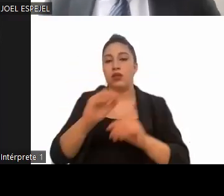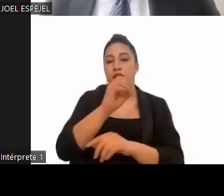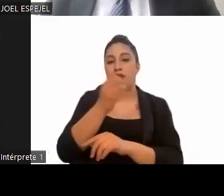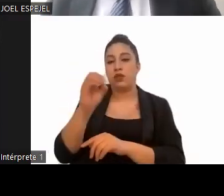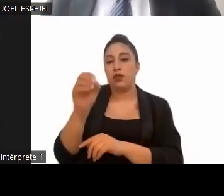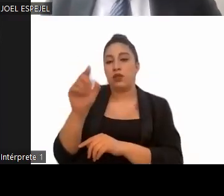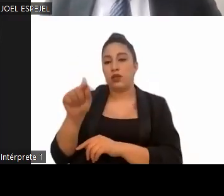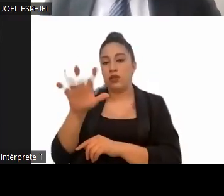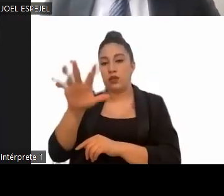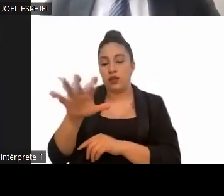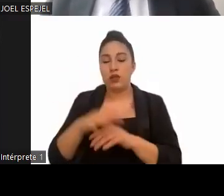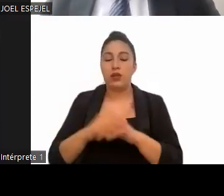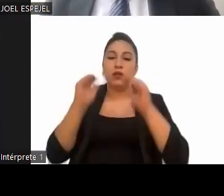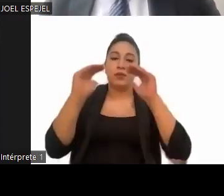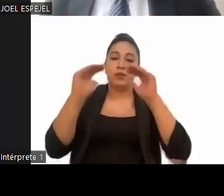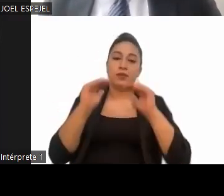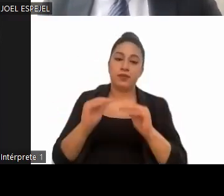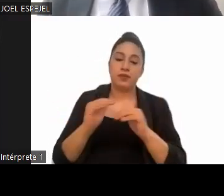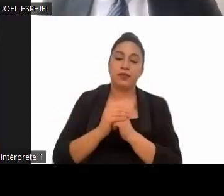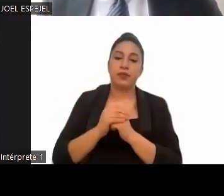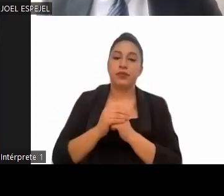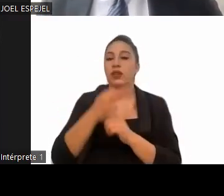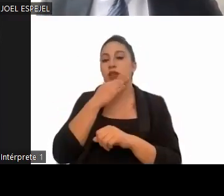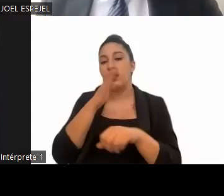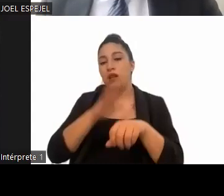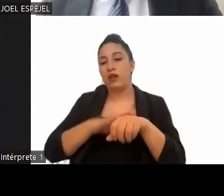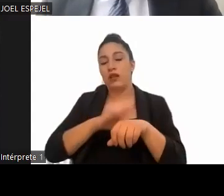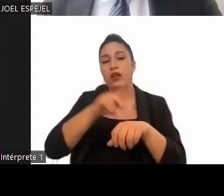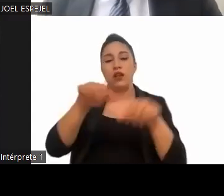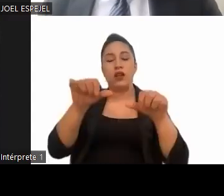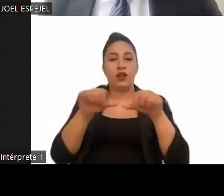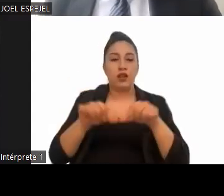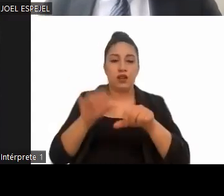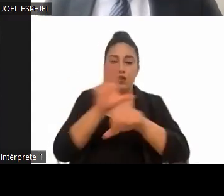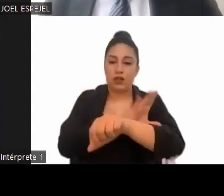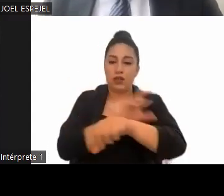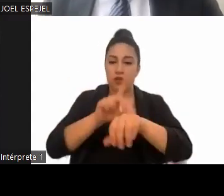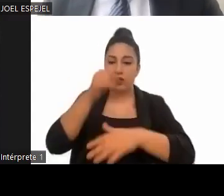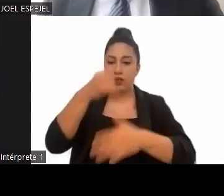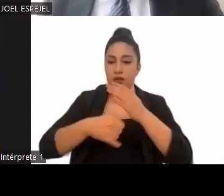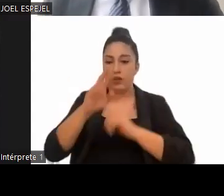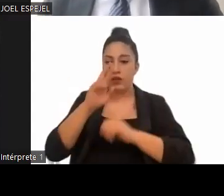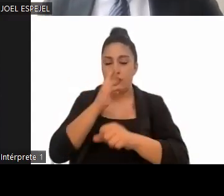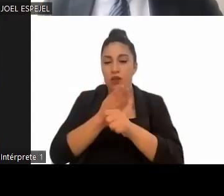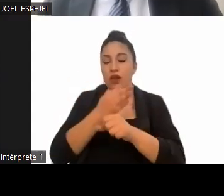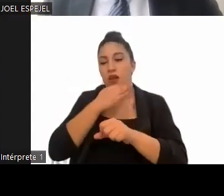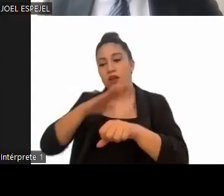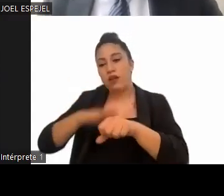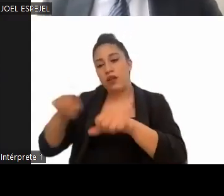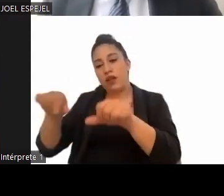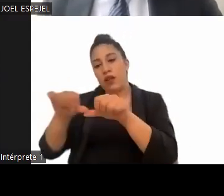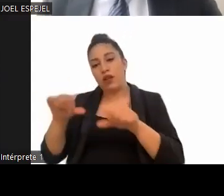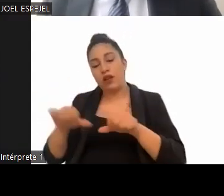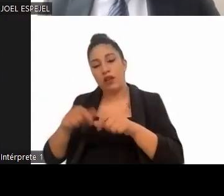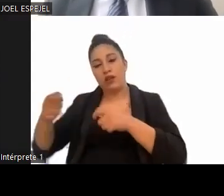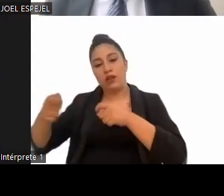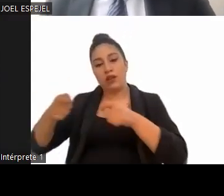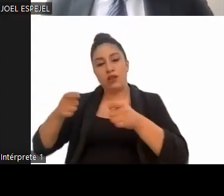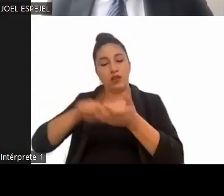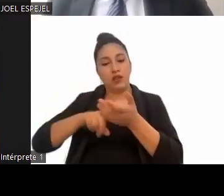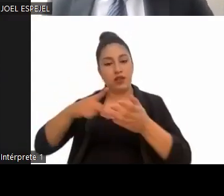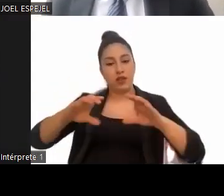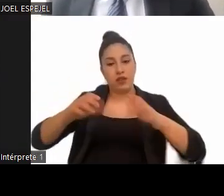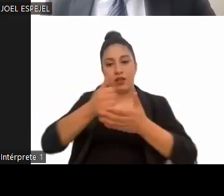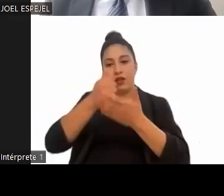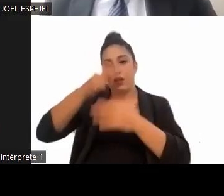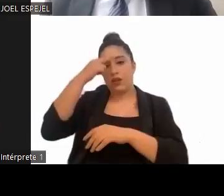09-207-54-22-000-165. Segundo, se instruye a la unidad de transparencia a través de la Secretaría Ejecutiva en funciones notificar al órgano de control interno del Congreso de la Ciudad de México para que realice